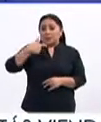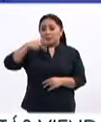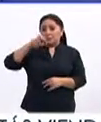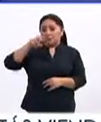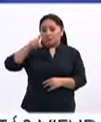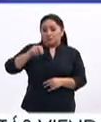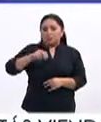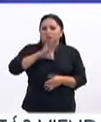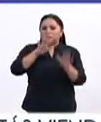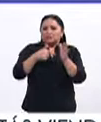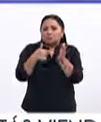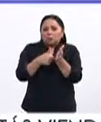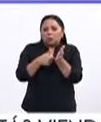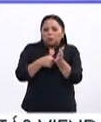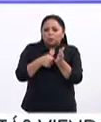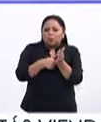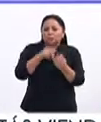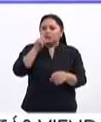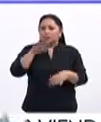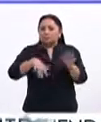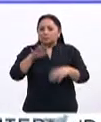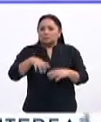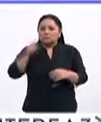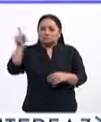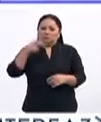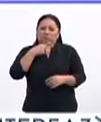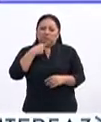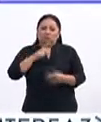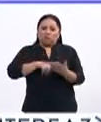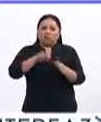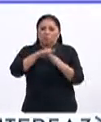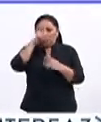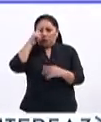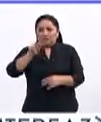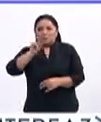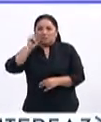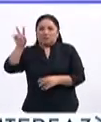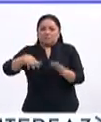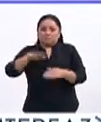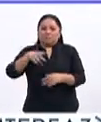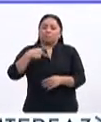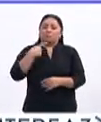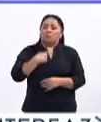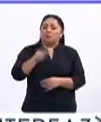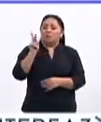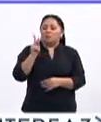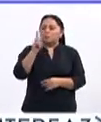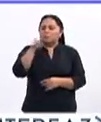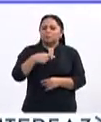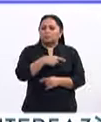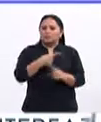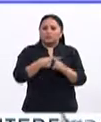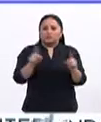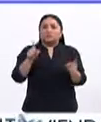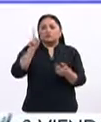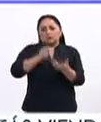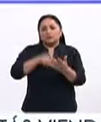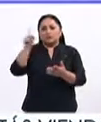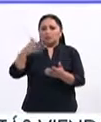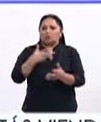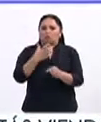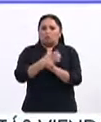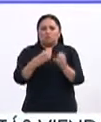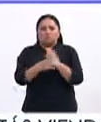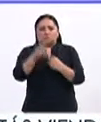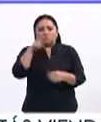Quevedo se esconde, siempre se está escondiendo algo para hacerlo ver, digamos. Y pues tiene cosas realmente que